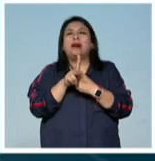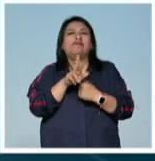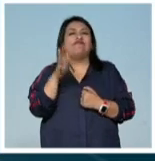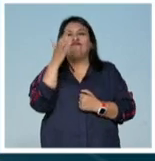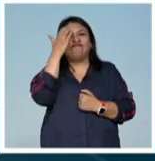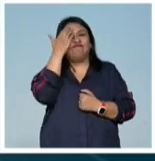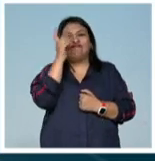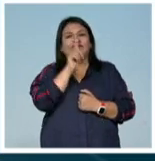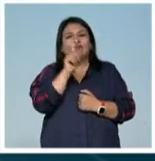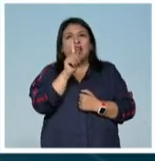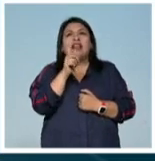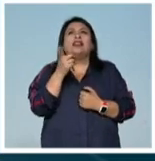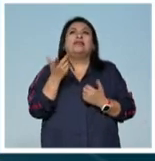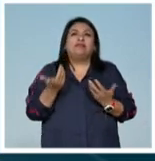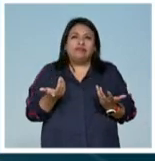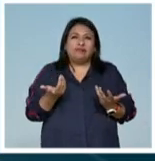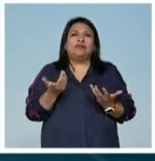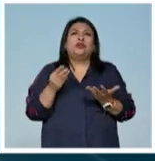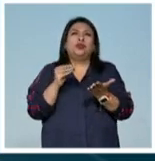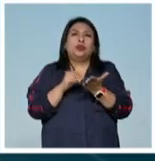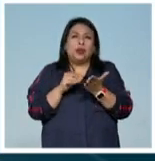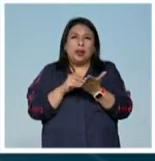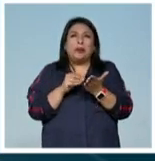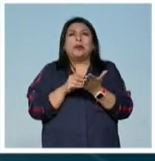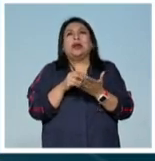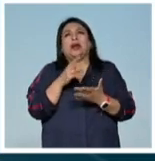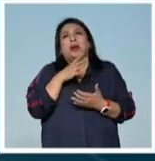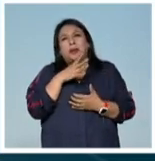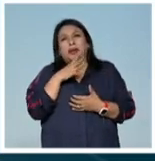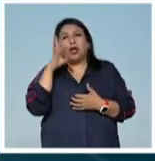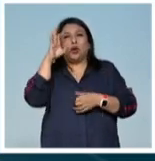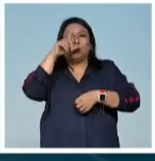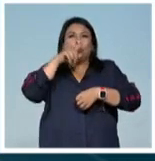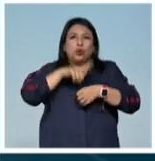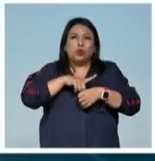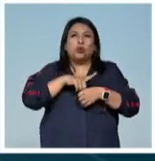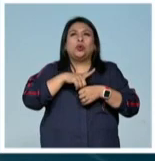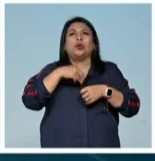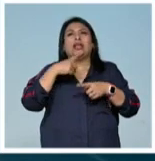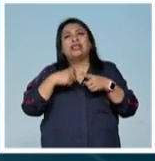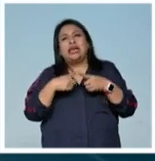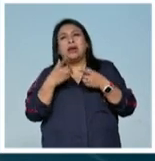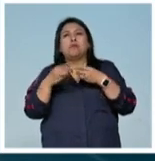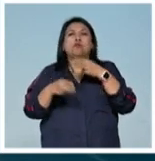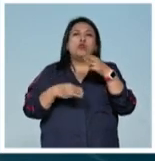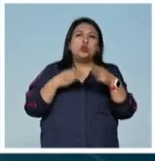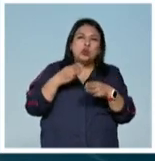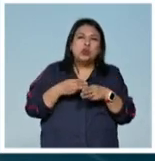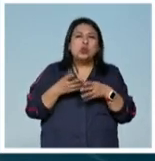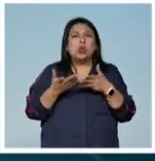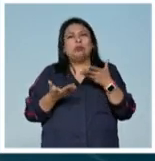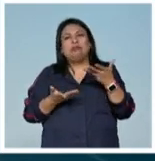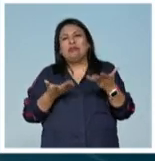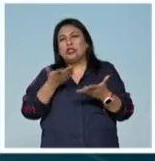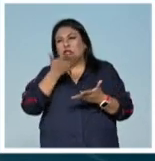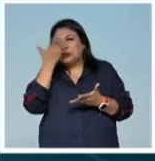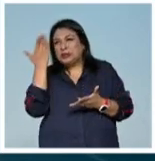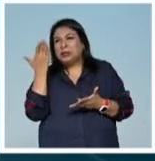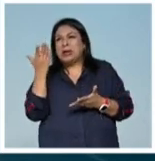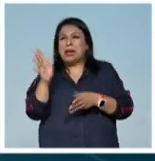reconocía precisamente porque estaba todavía imbuida en la cultura de ese mundo que no se sabía bien